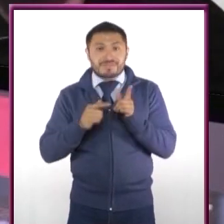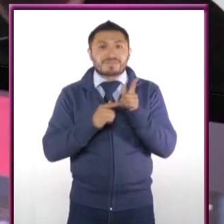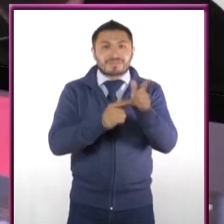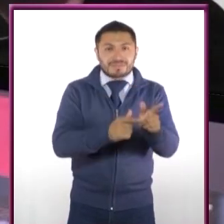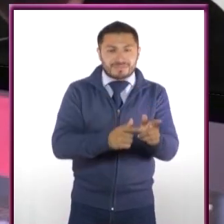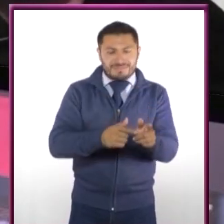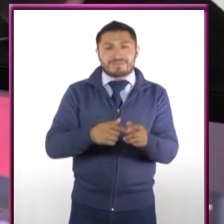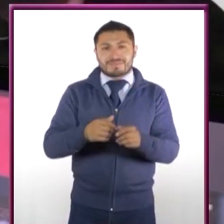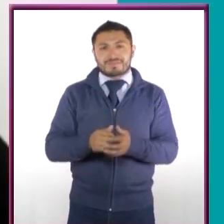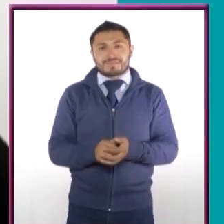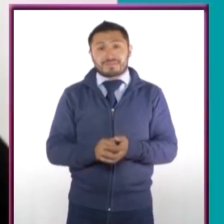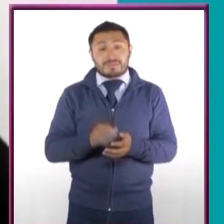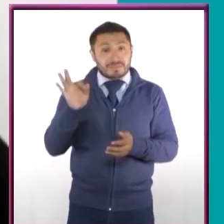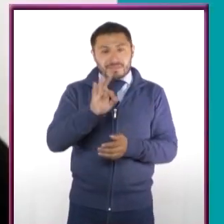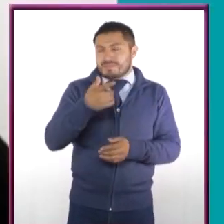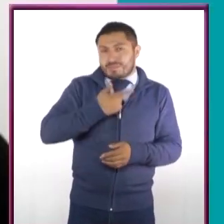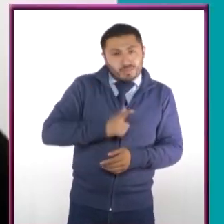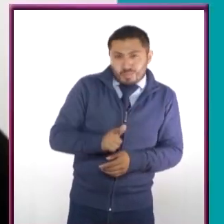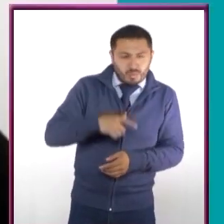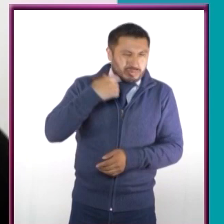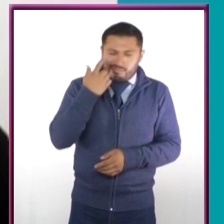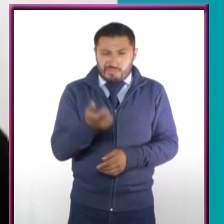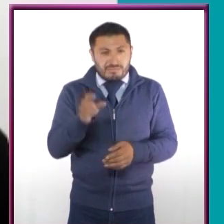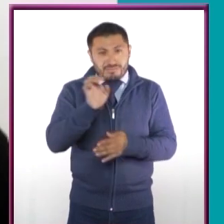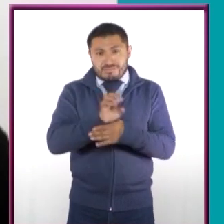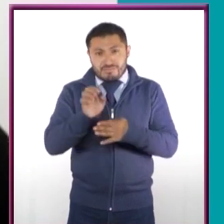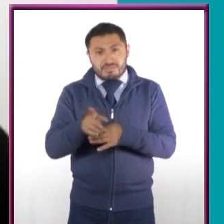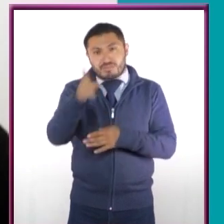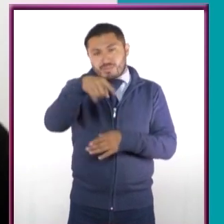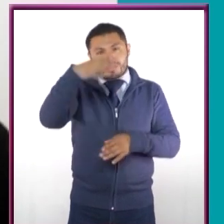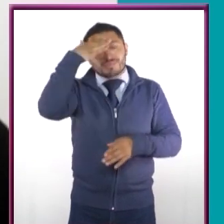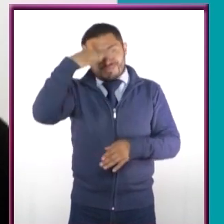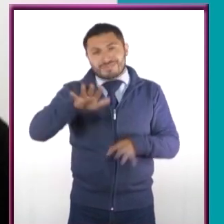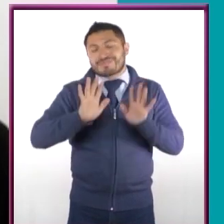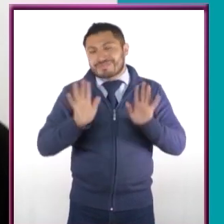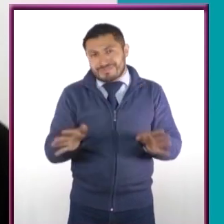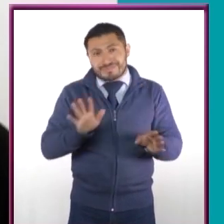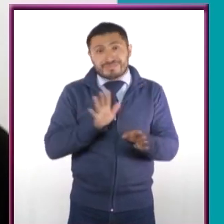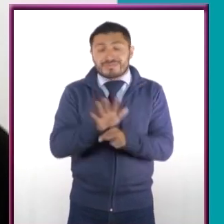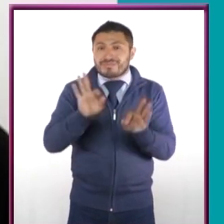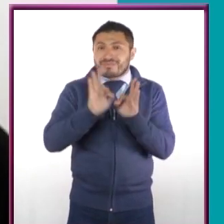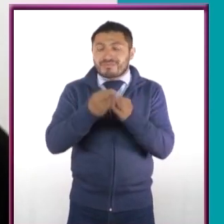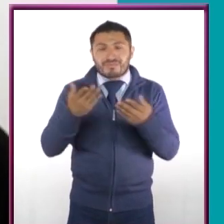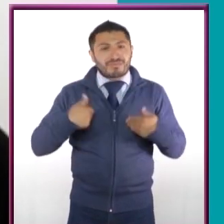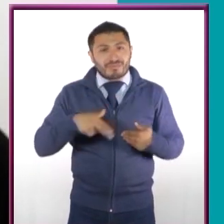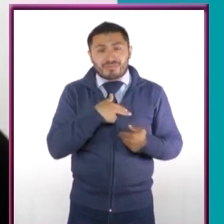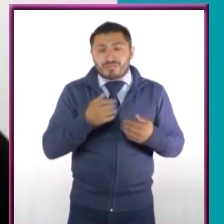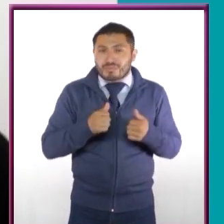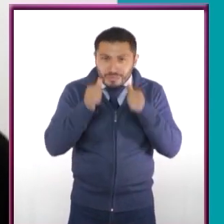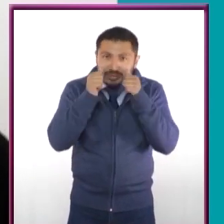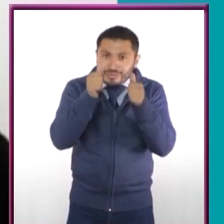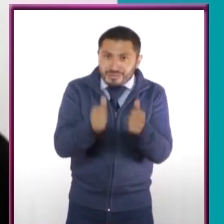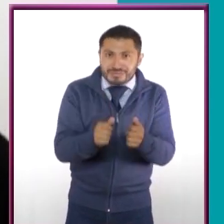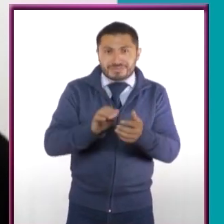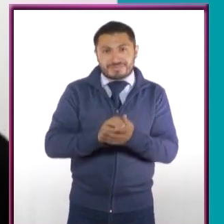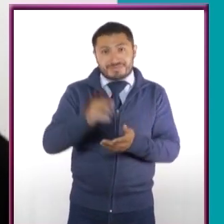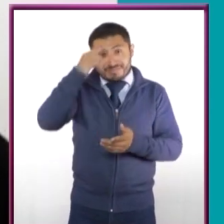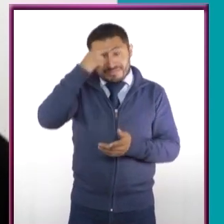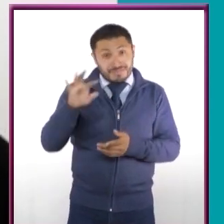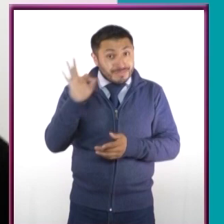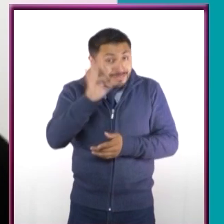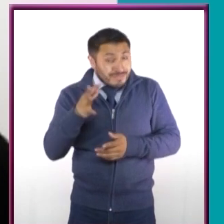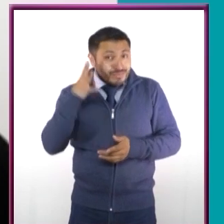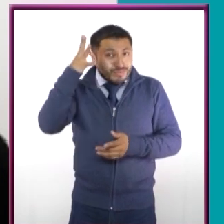les seguiremos atendiendo. En caso de que no, por lo menos ellos ya saben qué tipo de servicio, para que cuando ellos